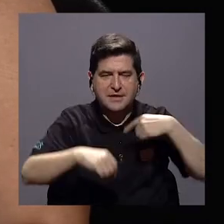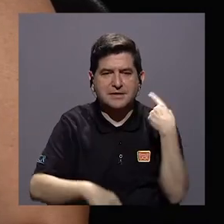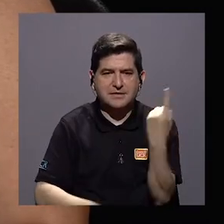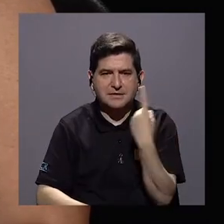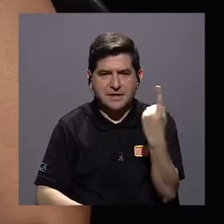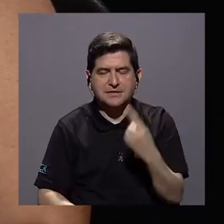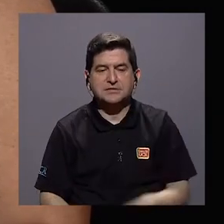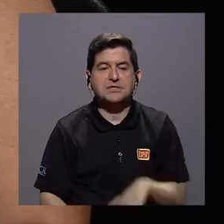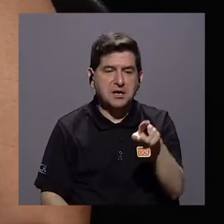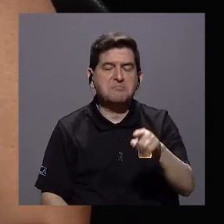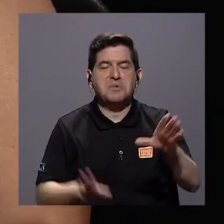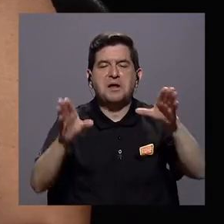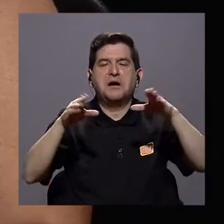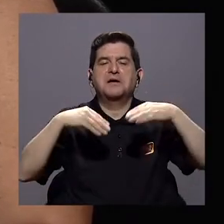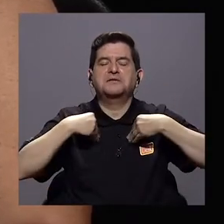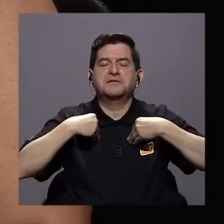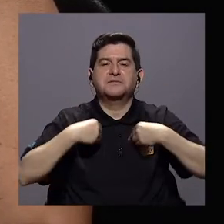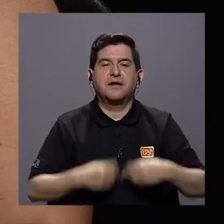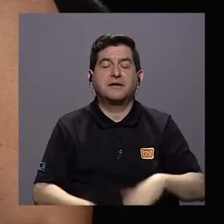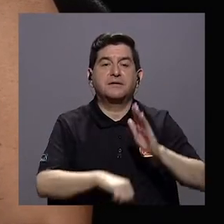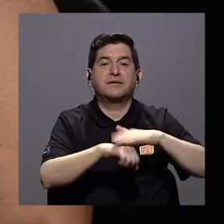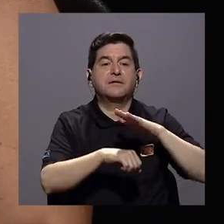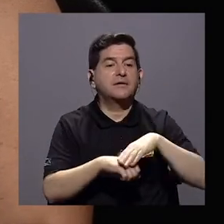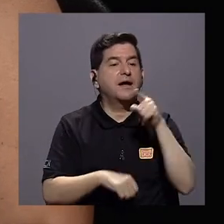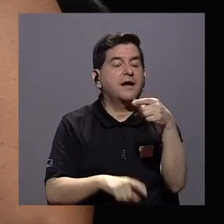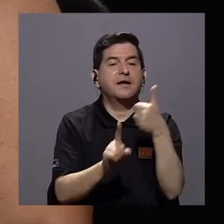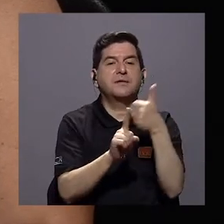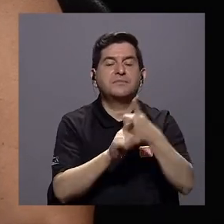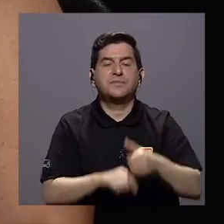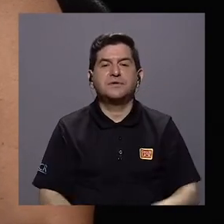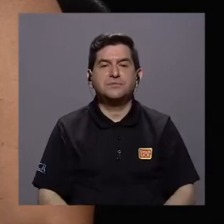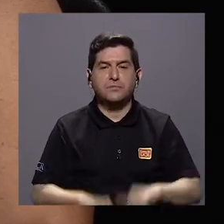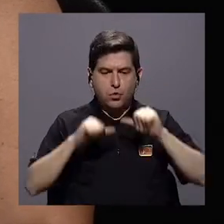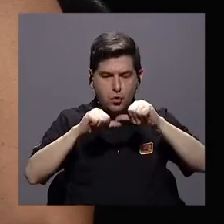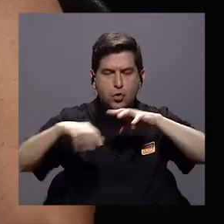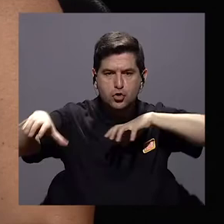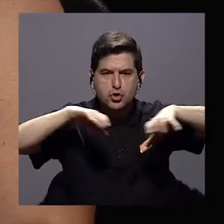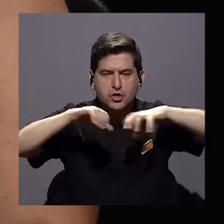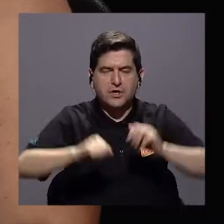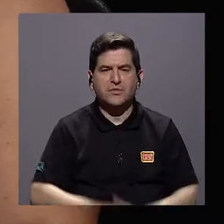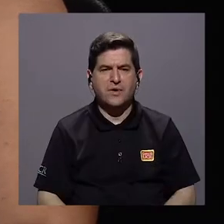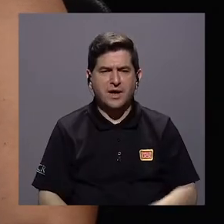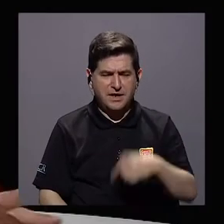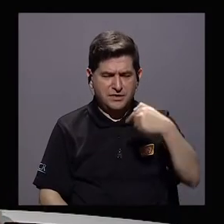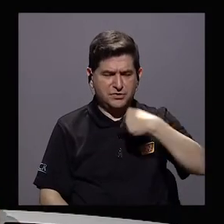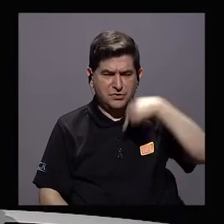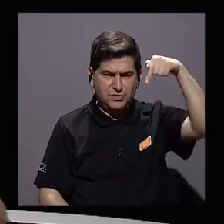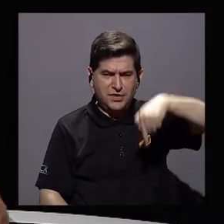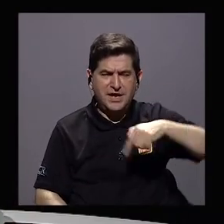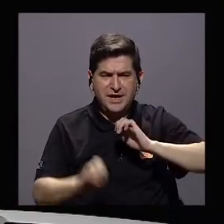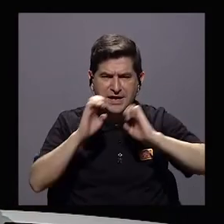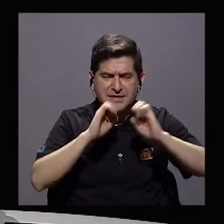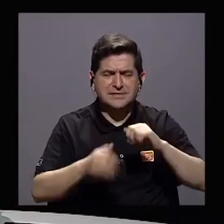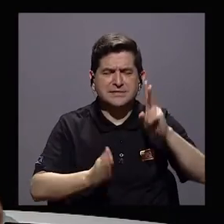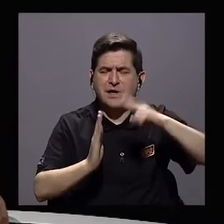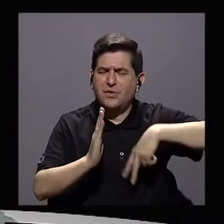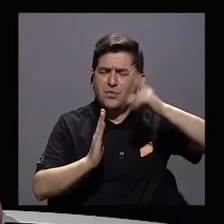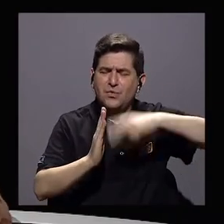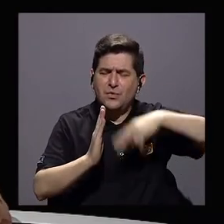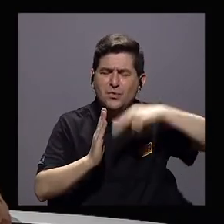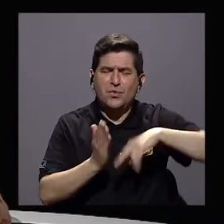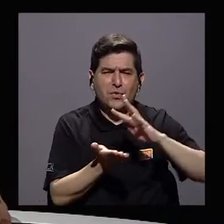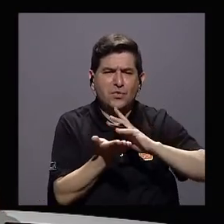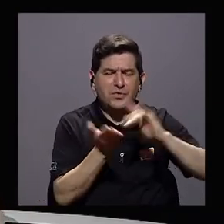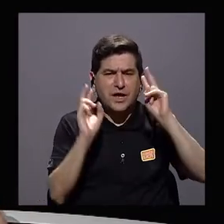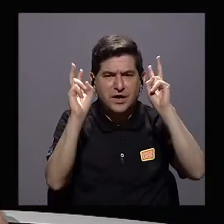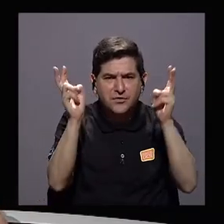porque siempre la va a colocar, siempre hay industrias que le van a recibir y que le permiten a él mantenerse activo. Para esta entrevista he leído muchísimo,